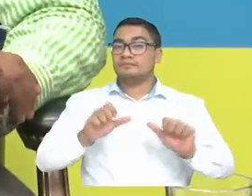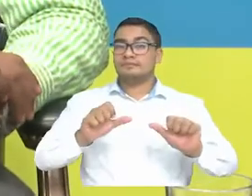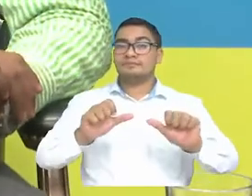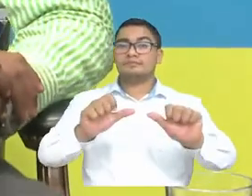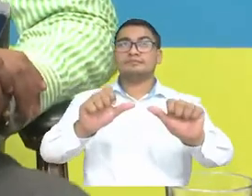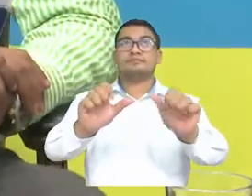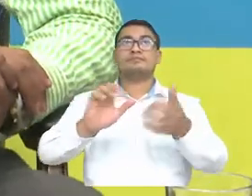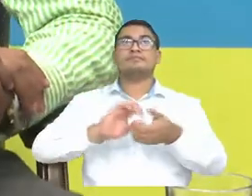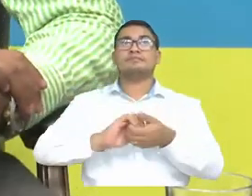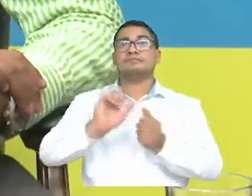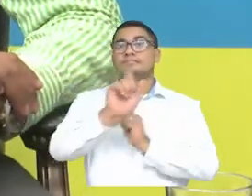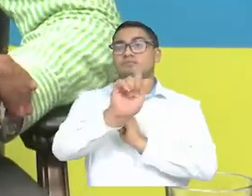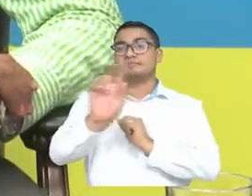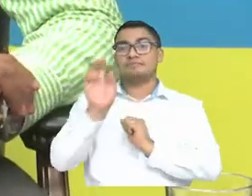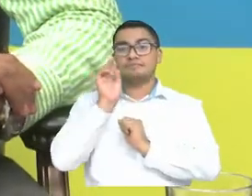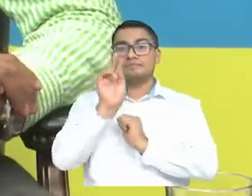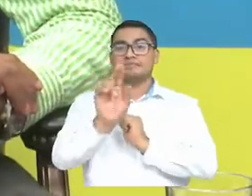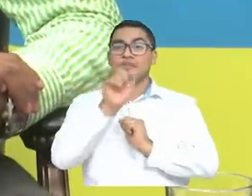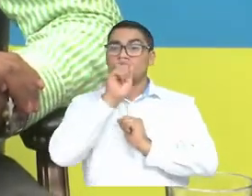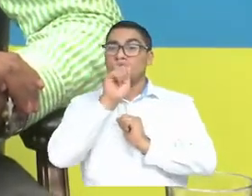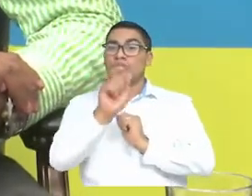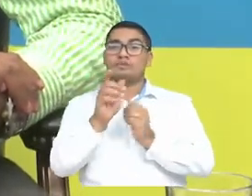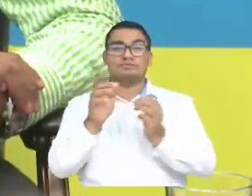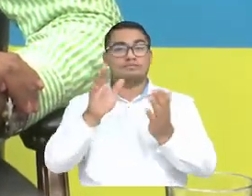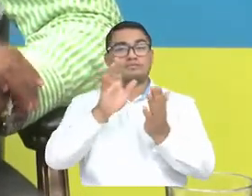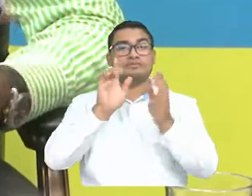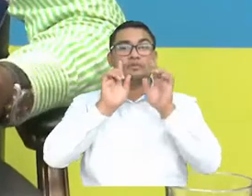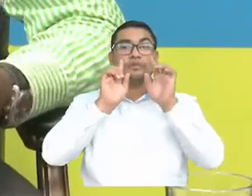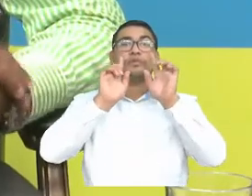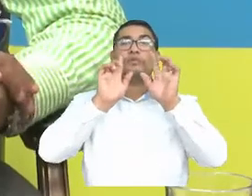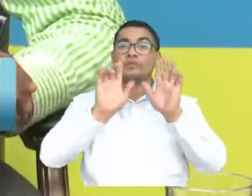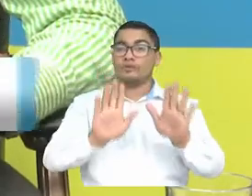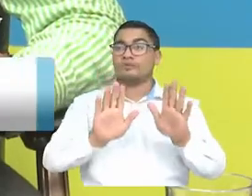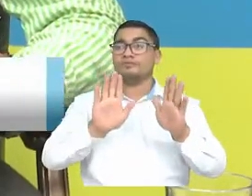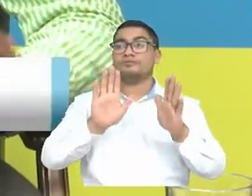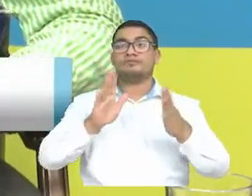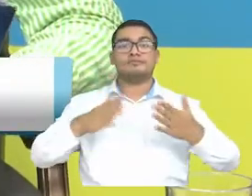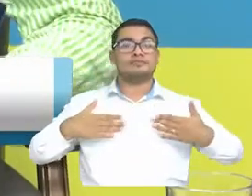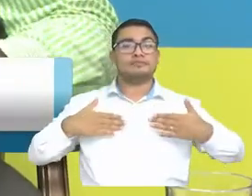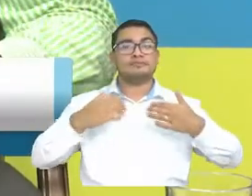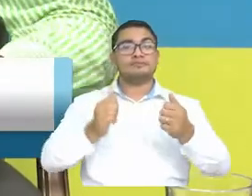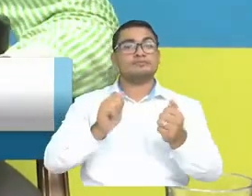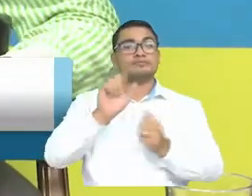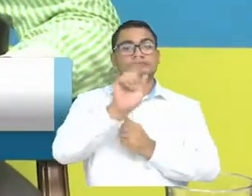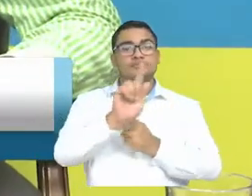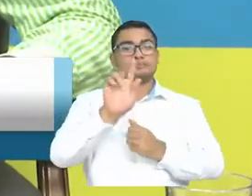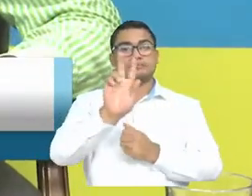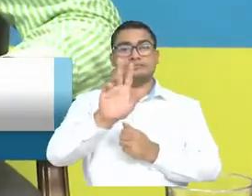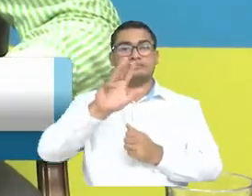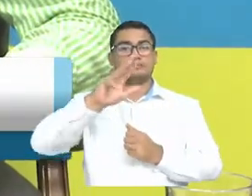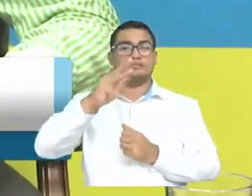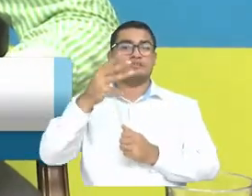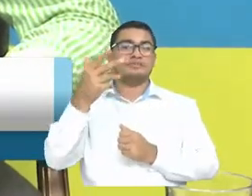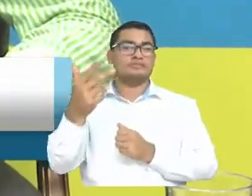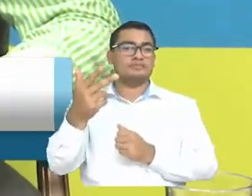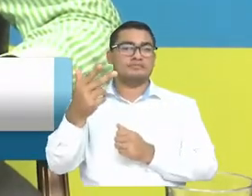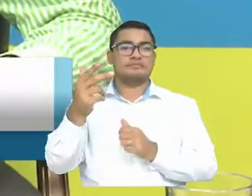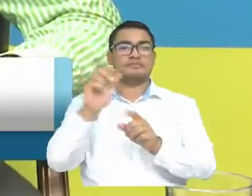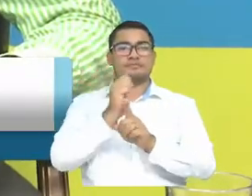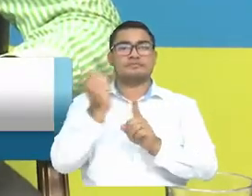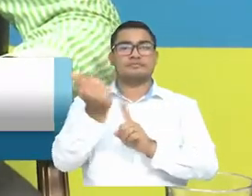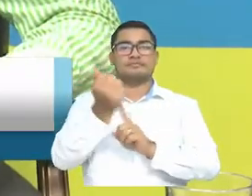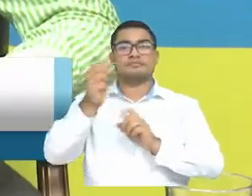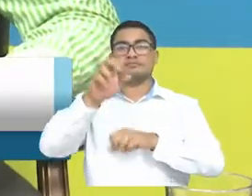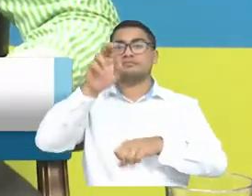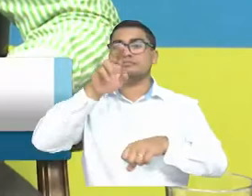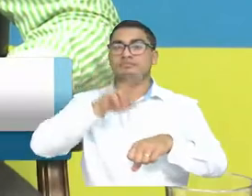Estamos de regreso, amigos televidentes, en su gustado programa Prevenir de Salud a través de la frecuencia del canal 98, el canal de la